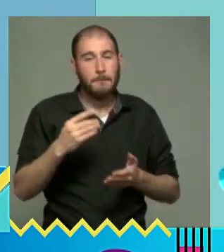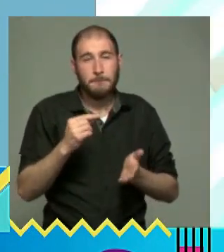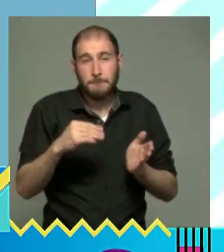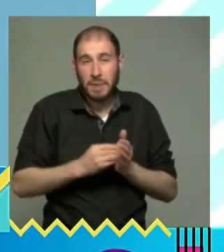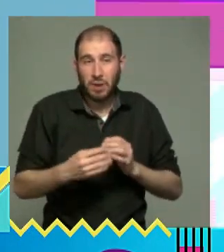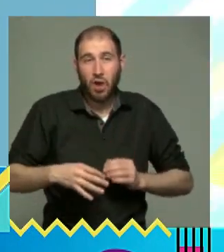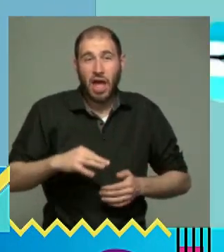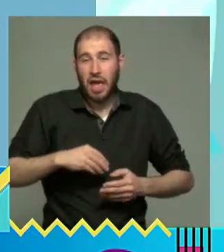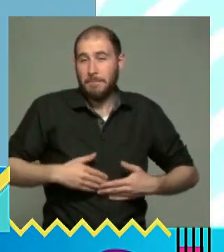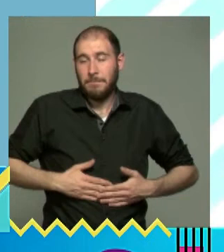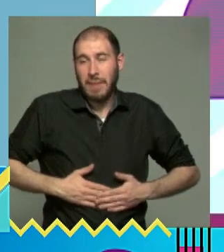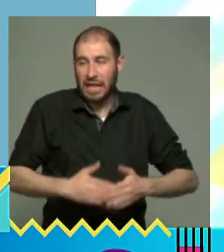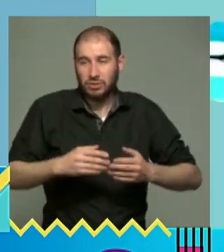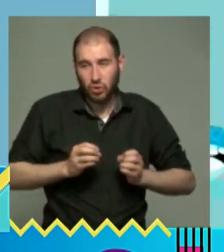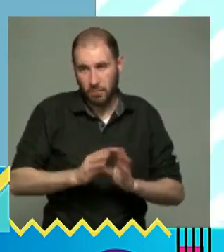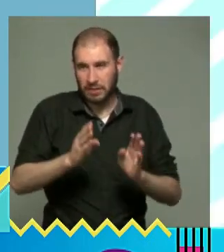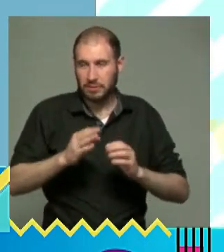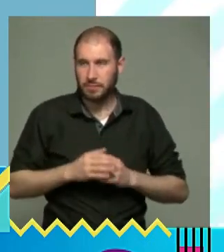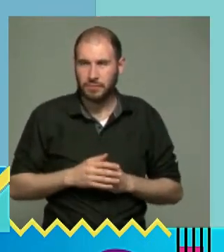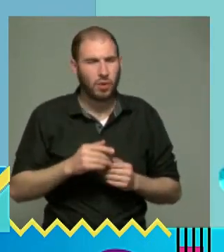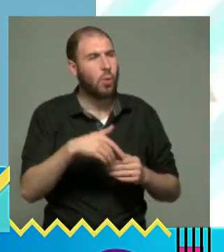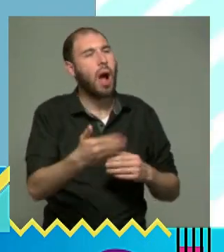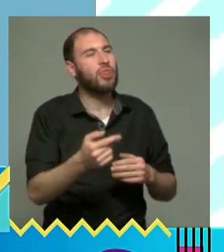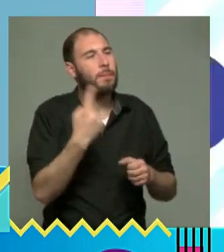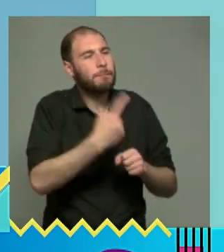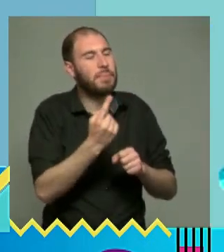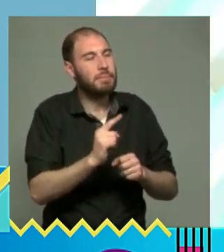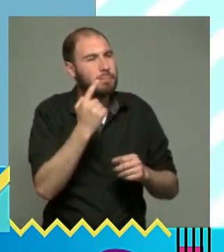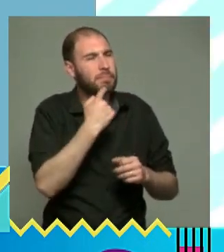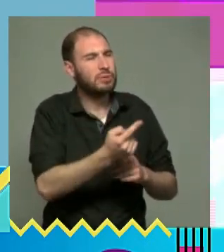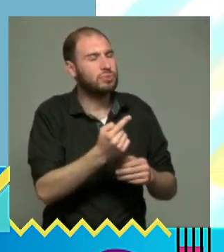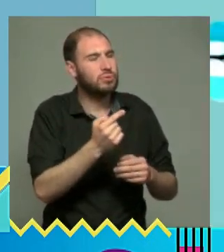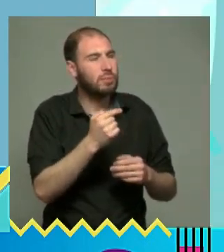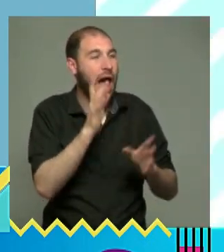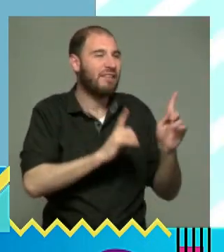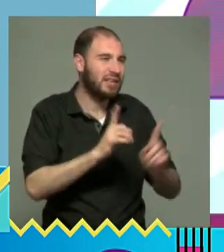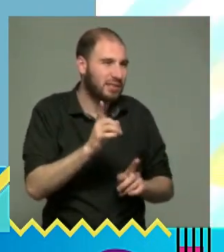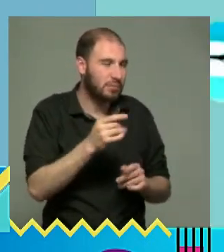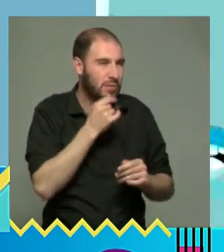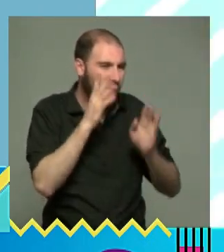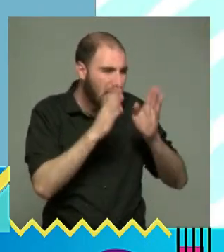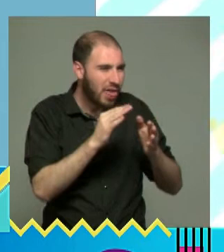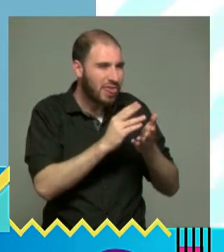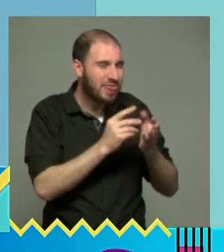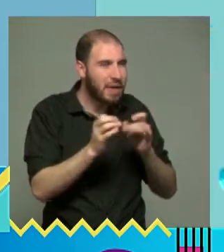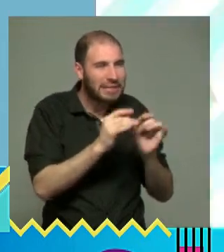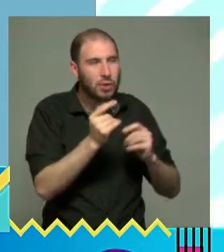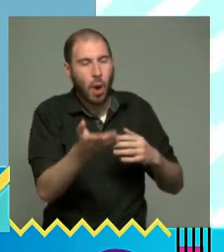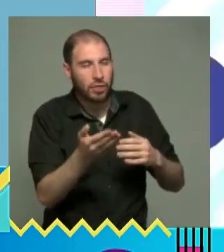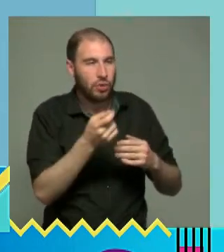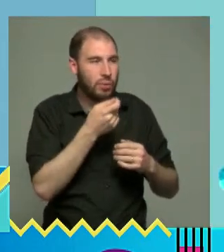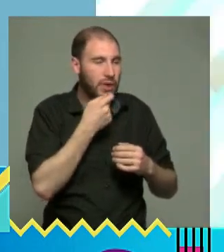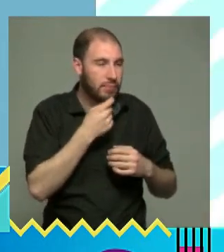de la concepción. ¿Cuándo es ese primer momento? Disculpame que te pregunte, porque por ahí se entra en debate, ¿cuándo es? ¿En el momento